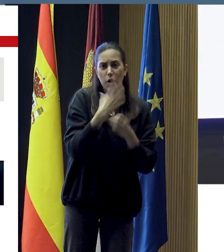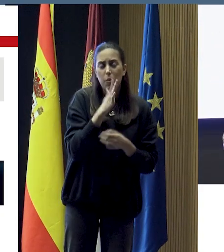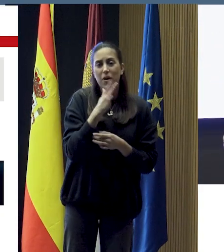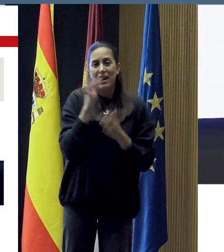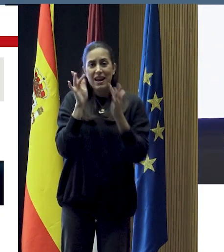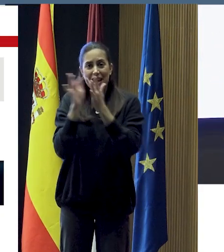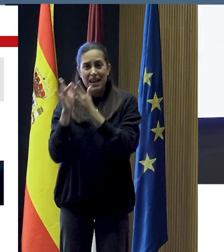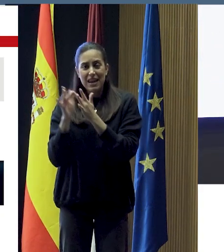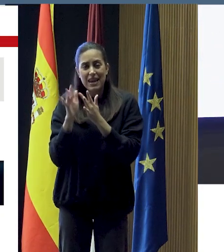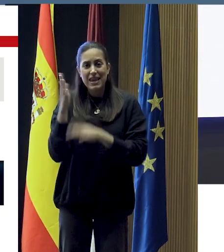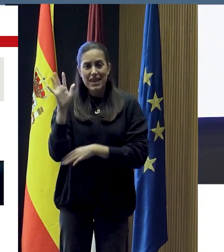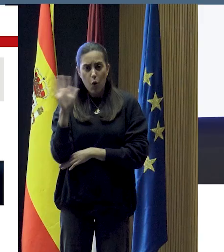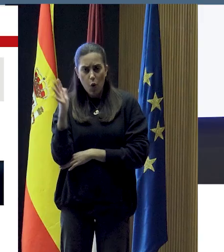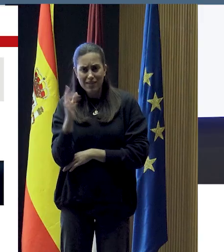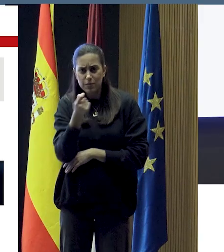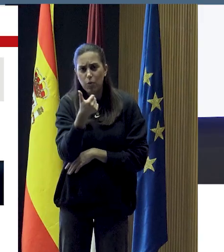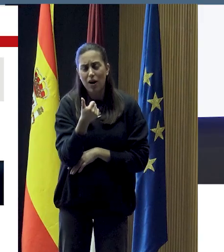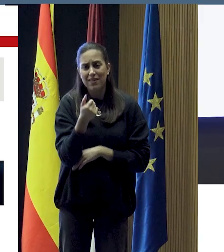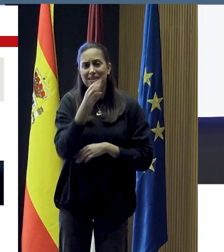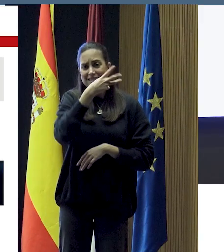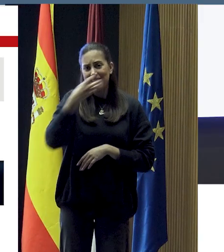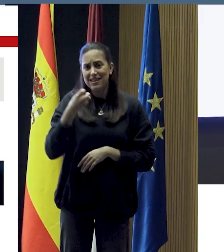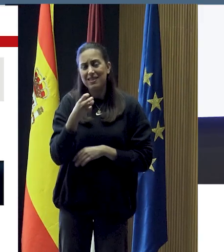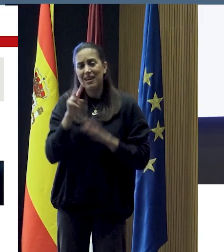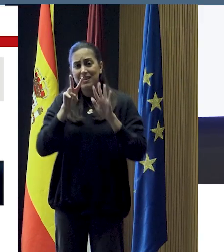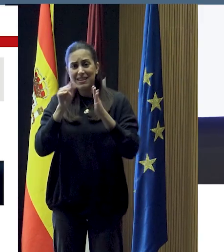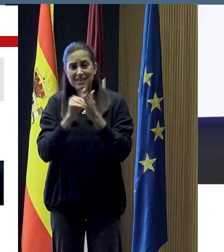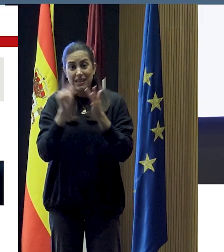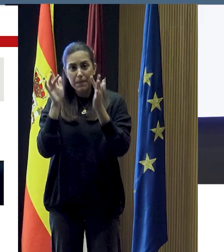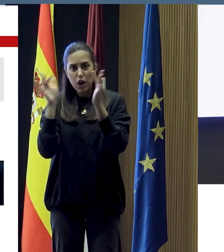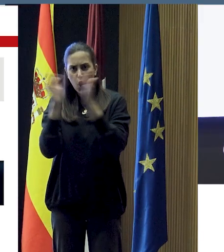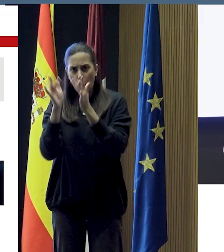tiene 300 neuronas y solo 7.000 conexiones, solo,